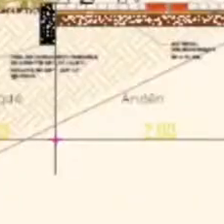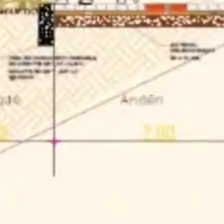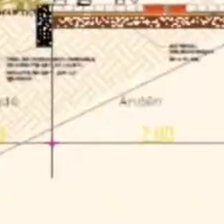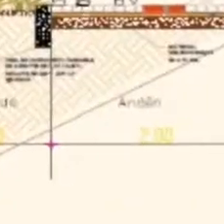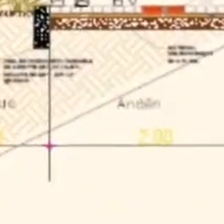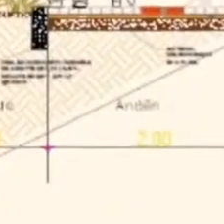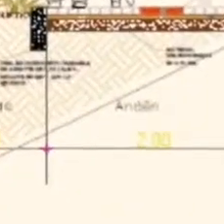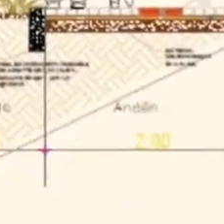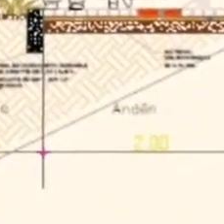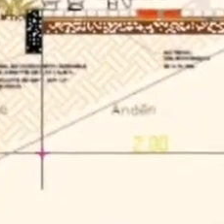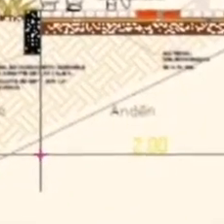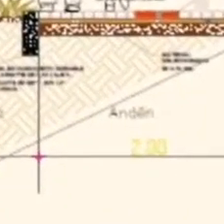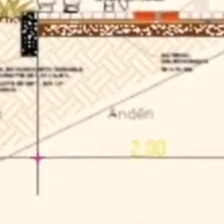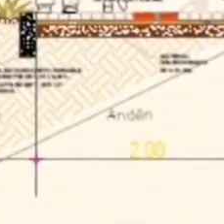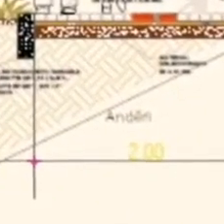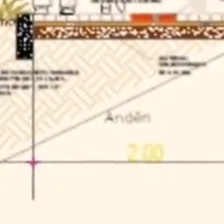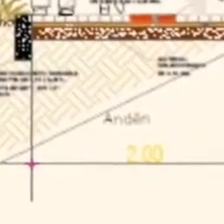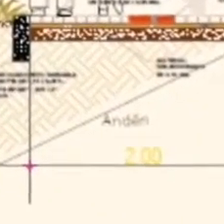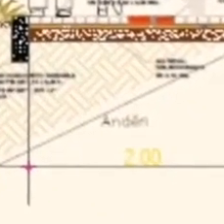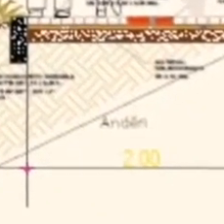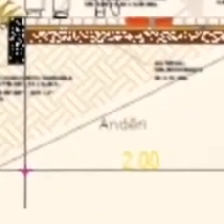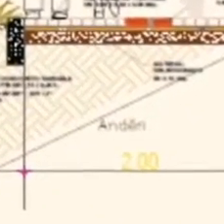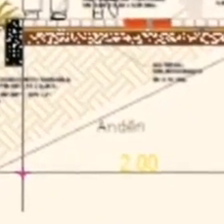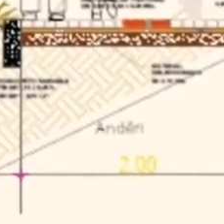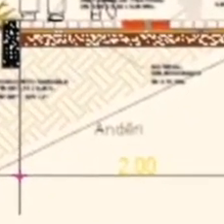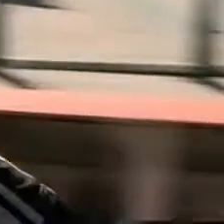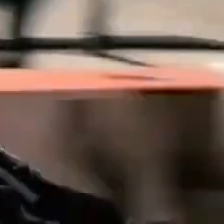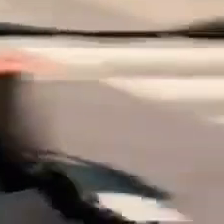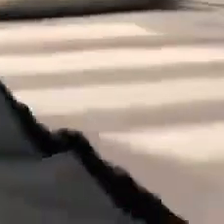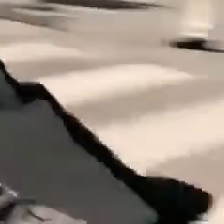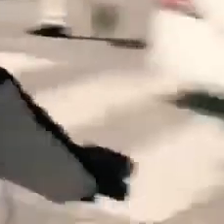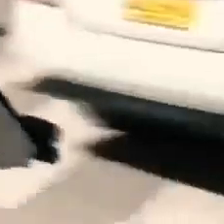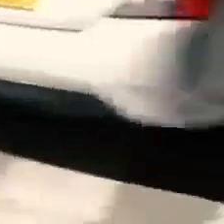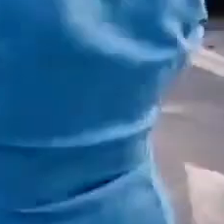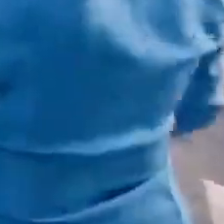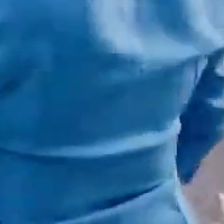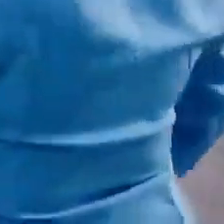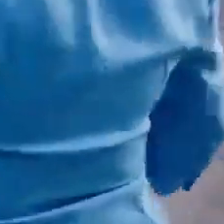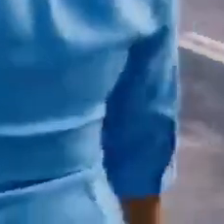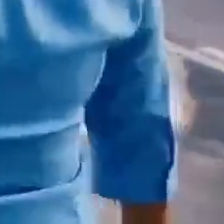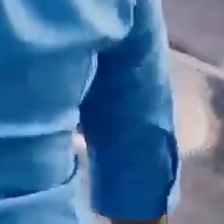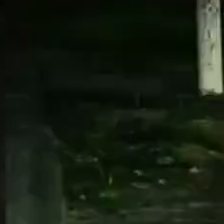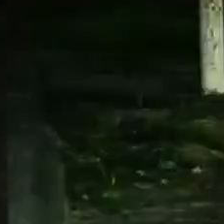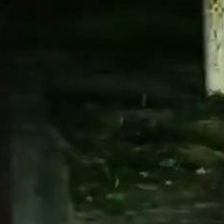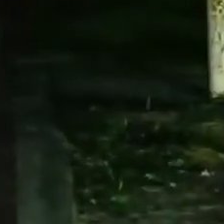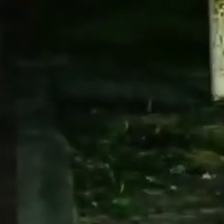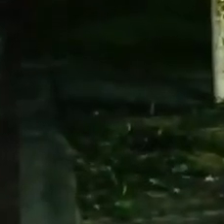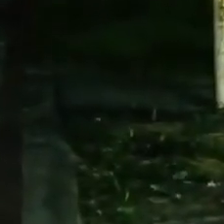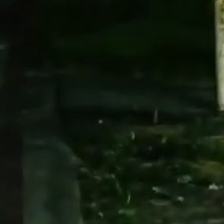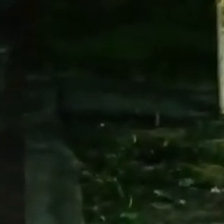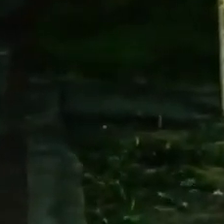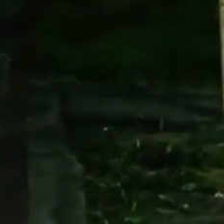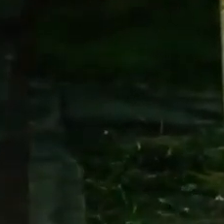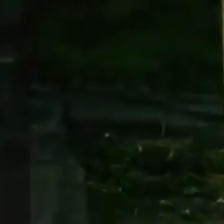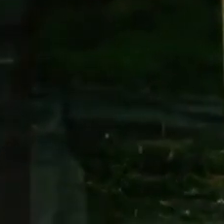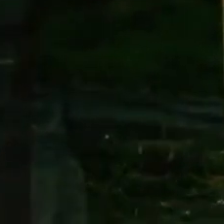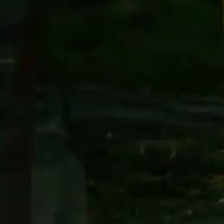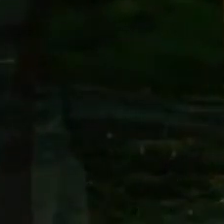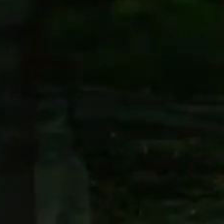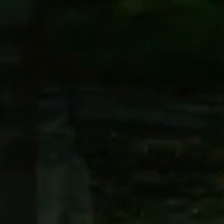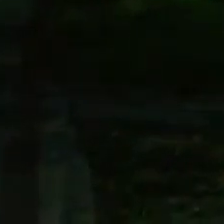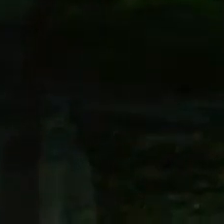ambiental, complementando con una infraestructura exclusiva para bicicletas, peatones y personas con algún tipo